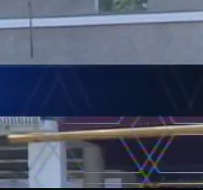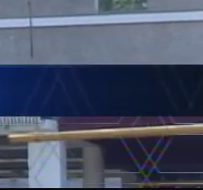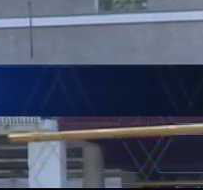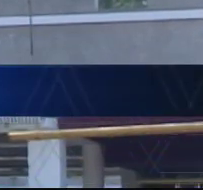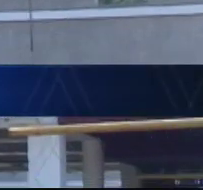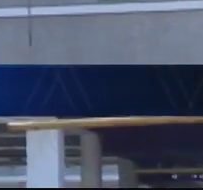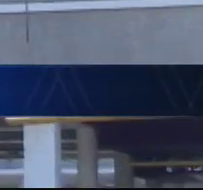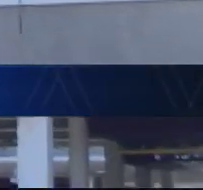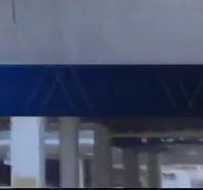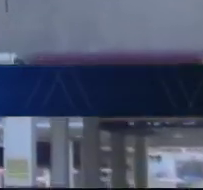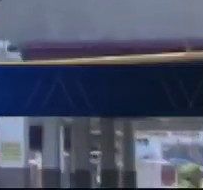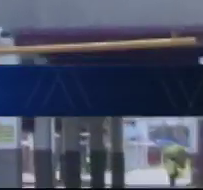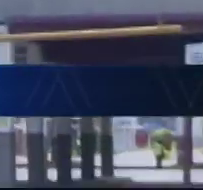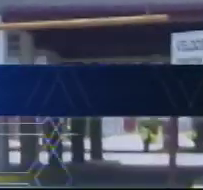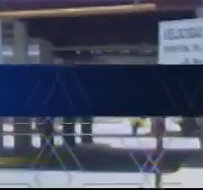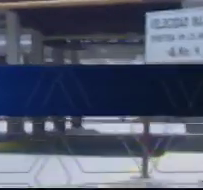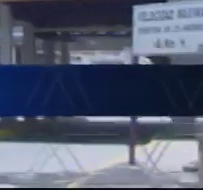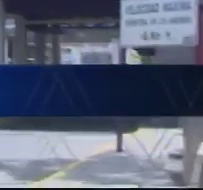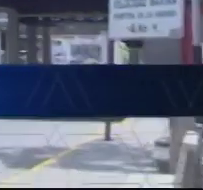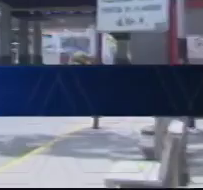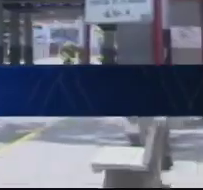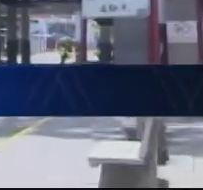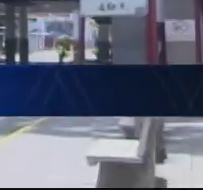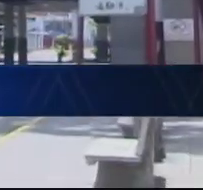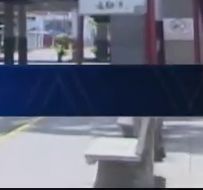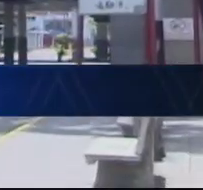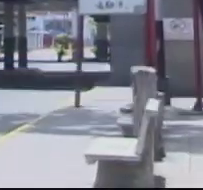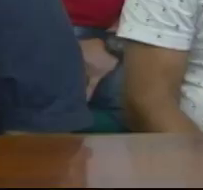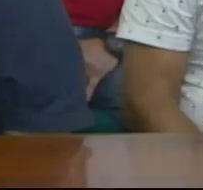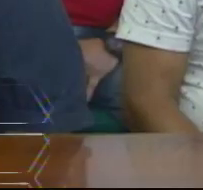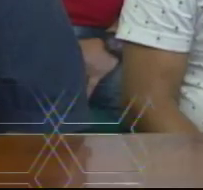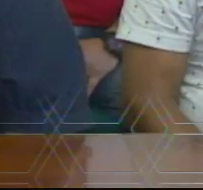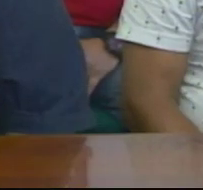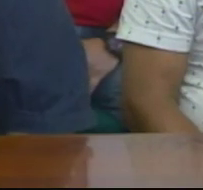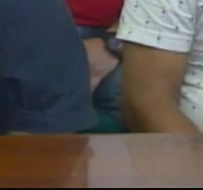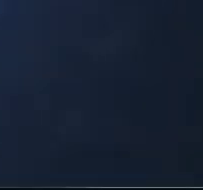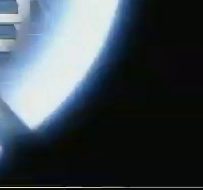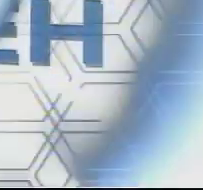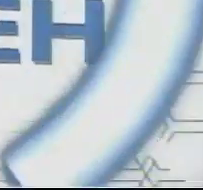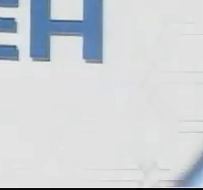Aduanas en Táchira denuncian pérdidas millonarias en mercancía.